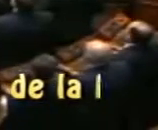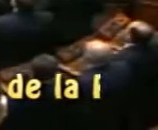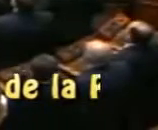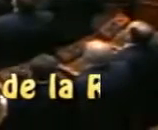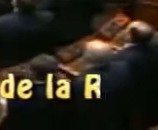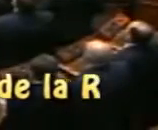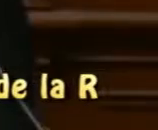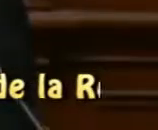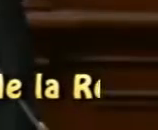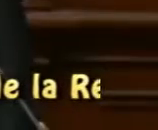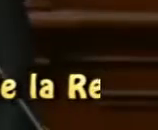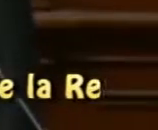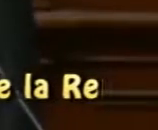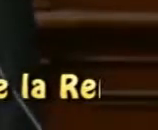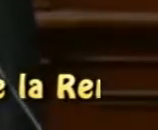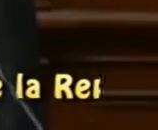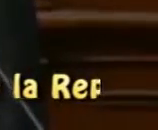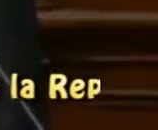¡Viva el Perú!